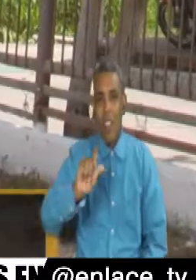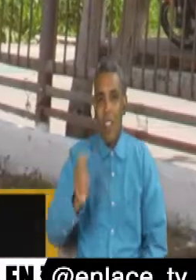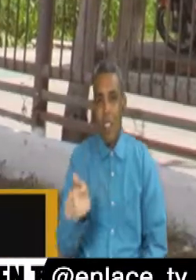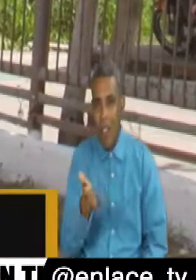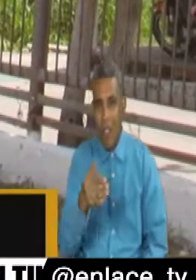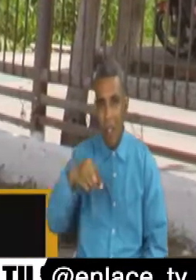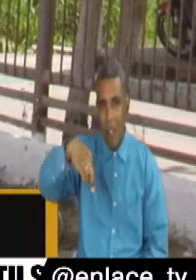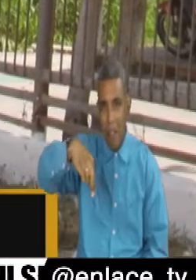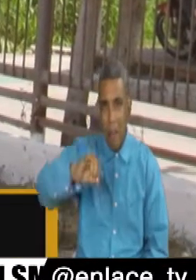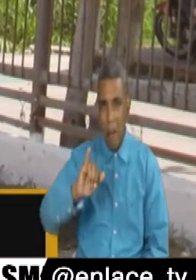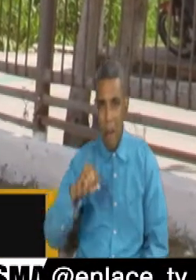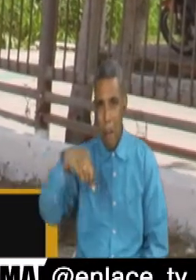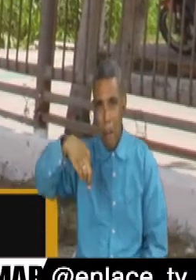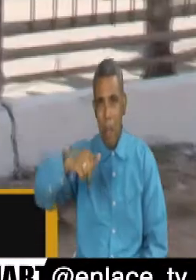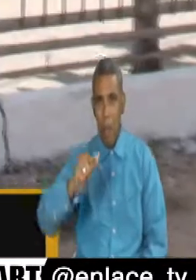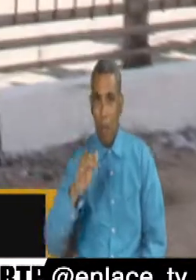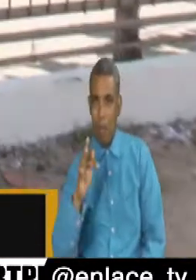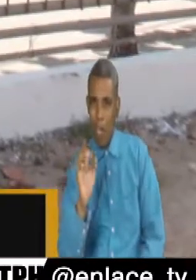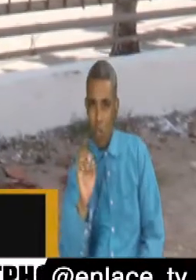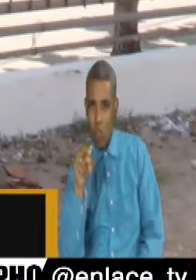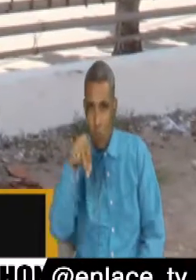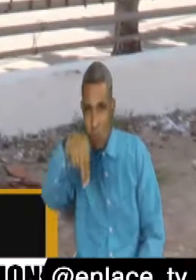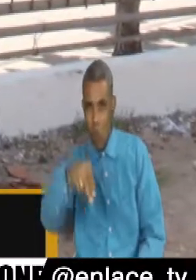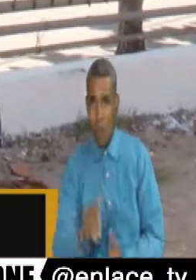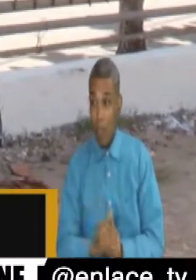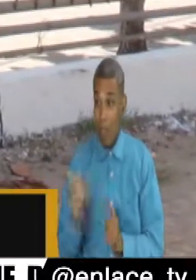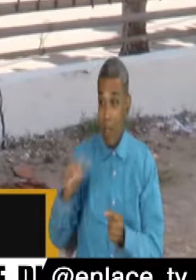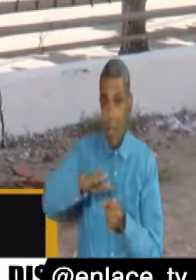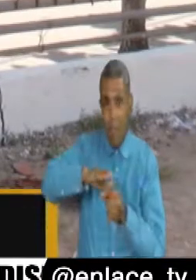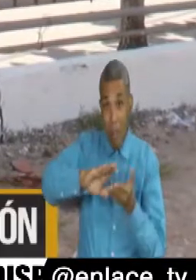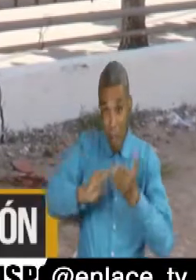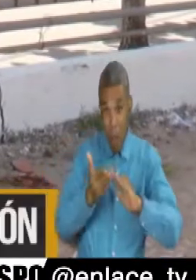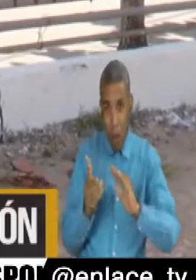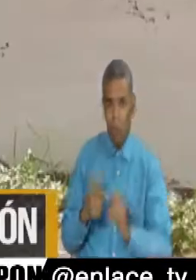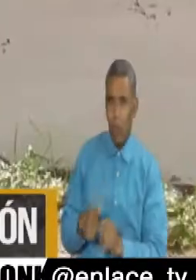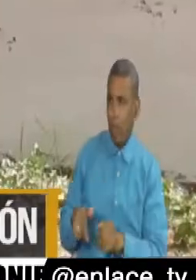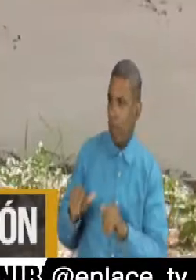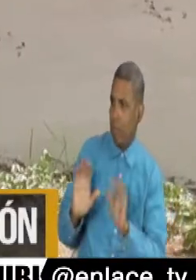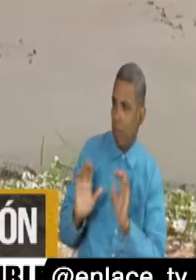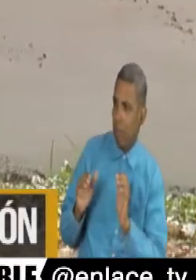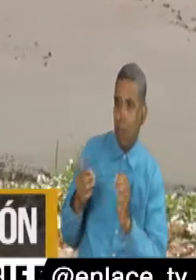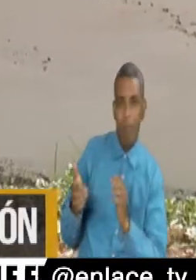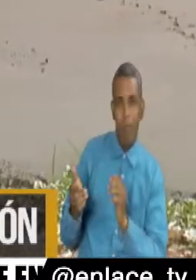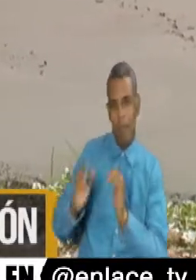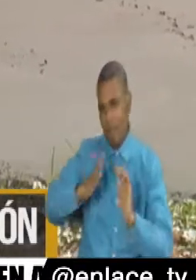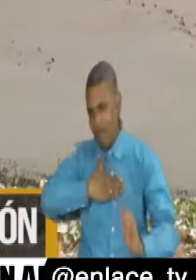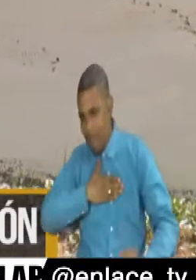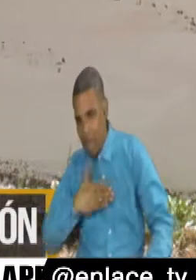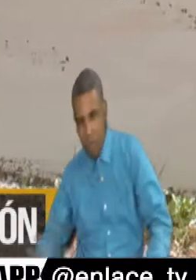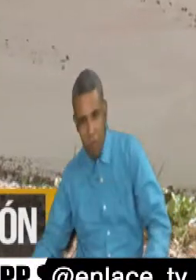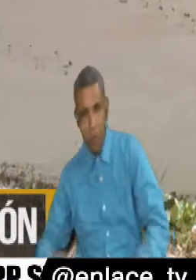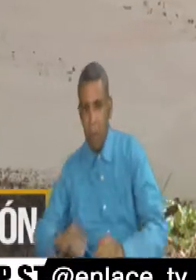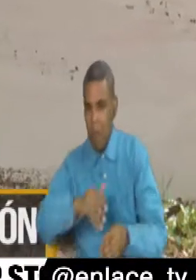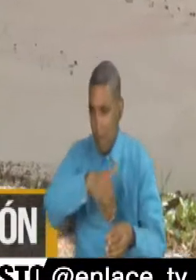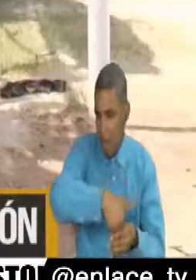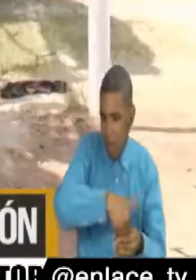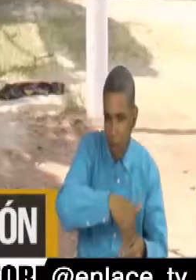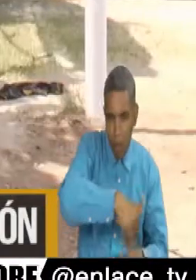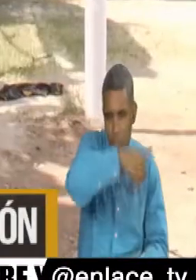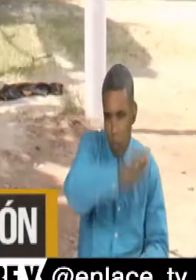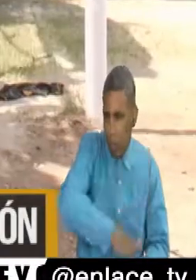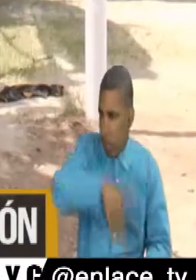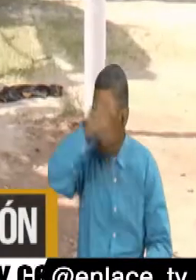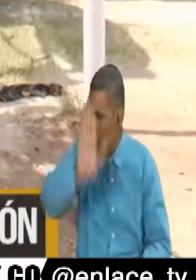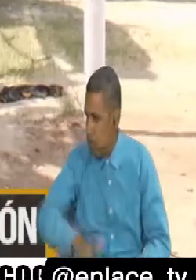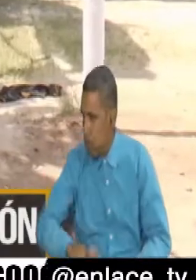Sentido de pertenencia y amor por su escenario deportivo demostraron algunos habitantes de la Ciudadela Pipatón, quienes adelantaron una jornada de pintura